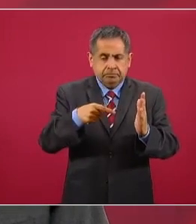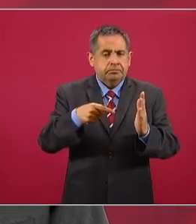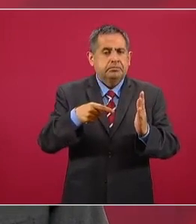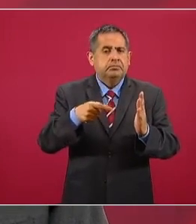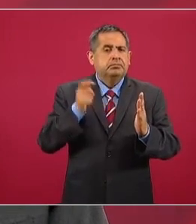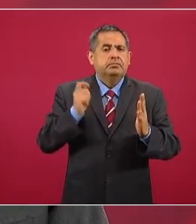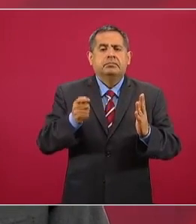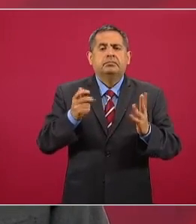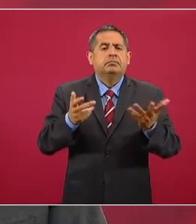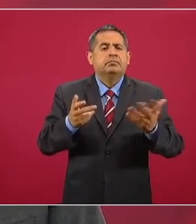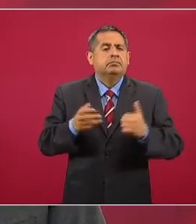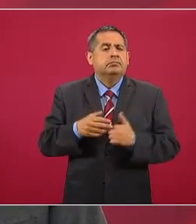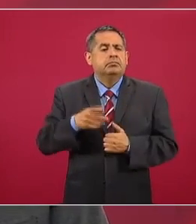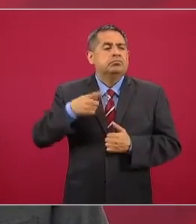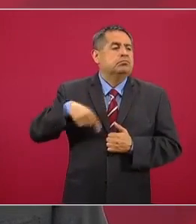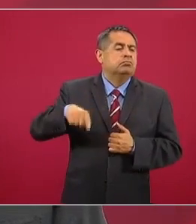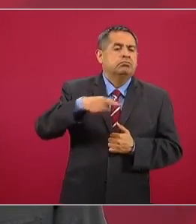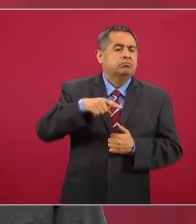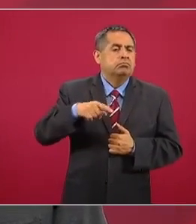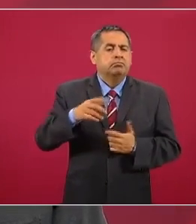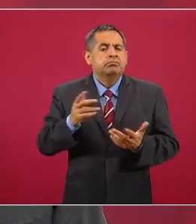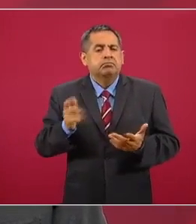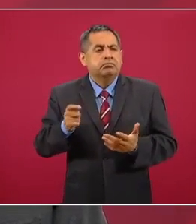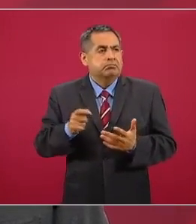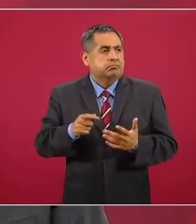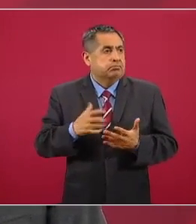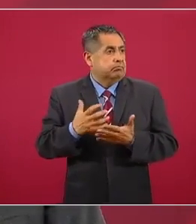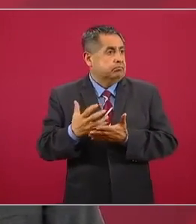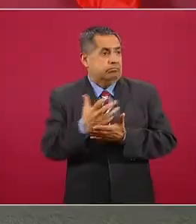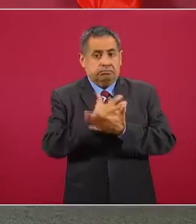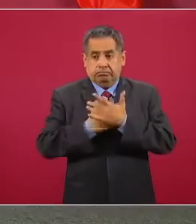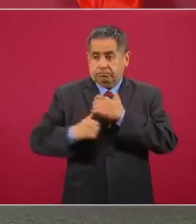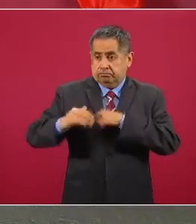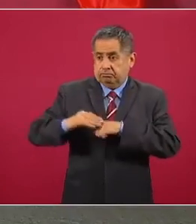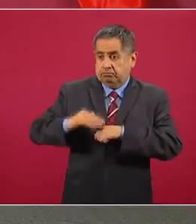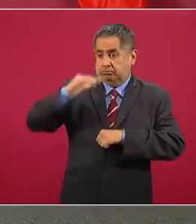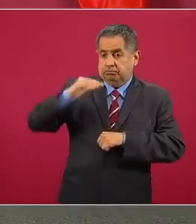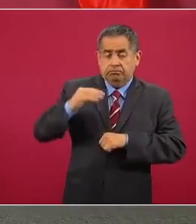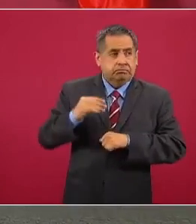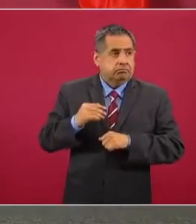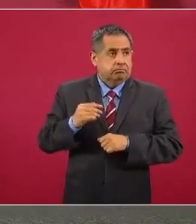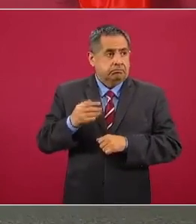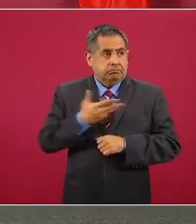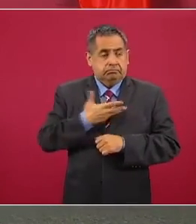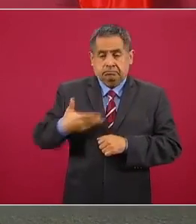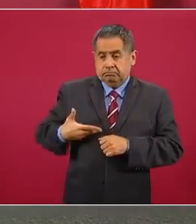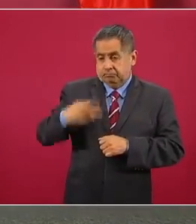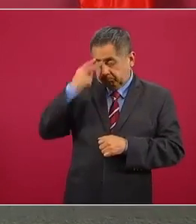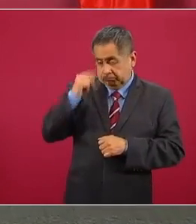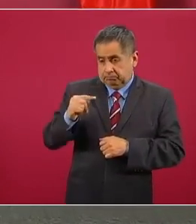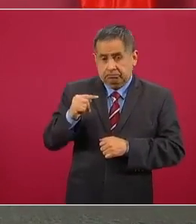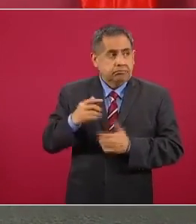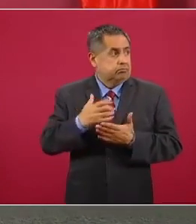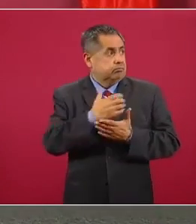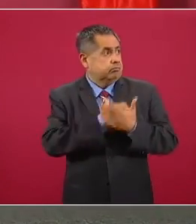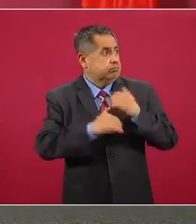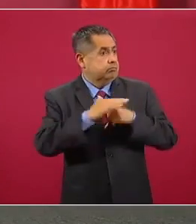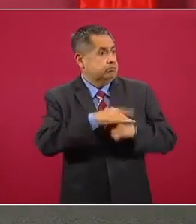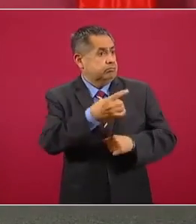y que nadie pueda ganar más que el presidente de la República,